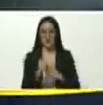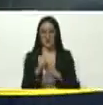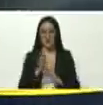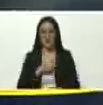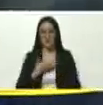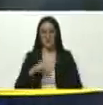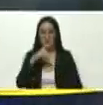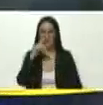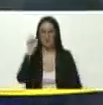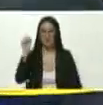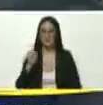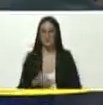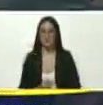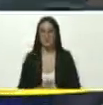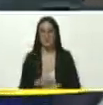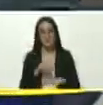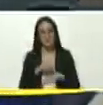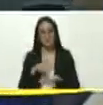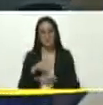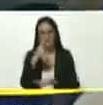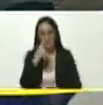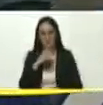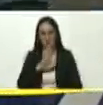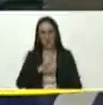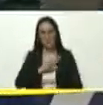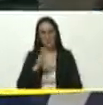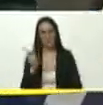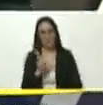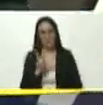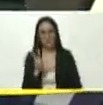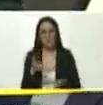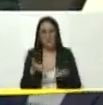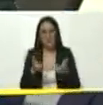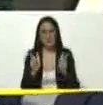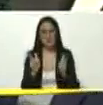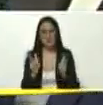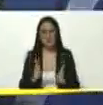presidente Maduro, la participación protagónica de Venezuela, permitió